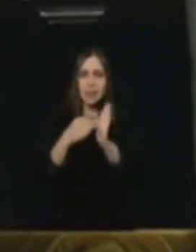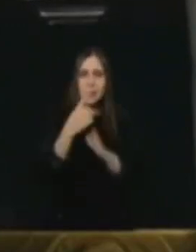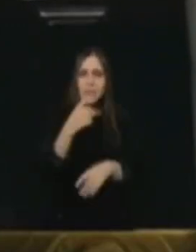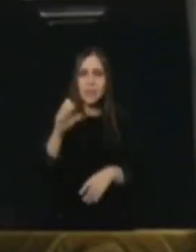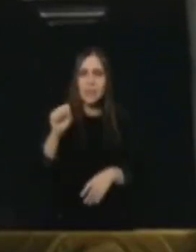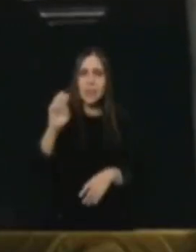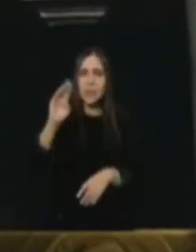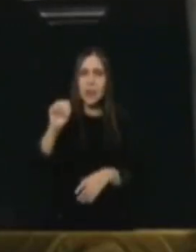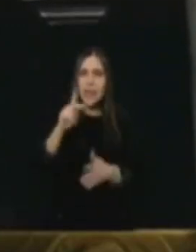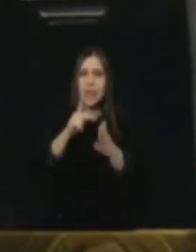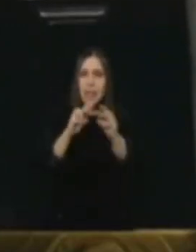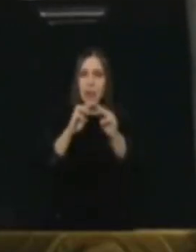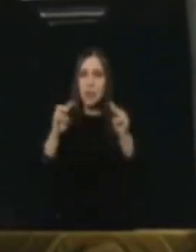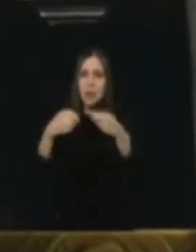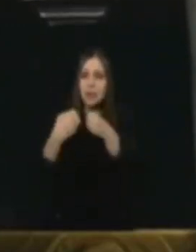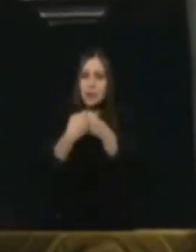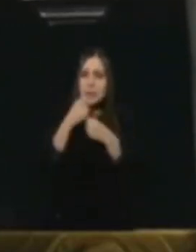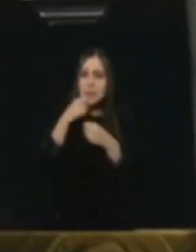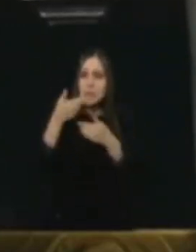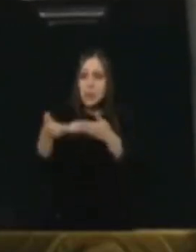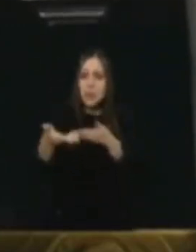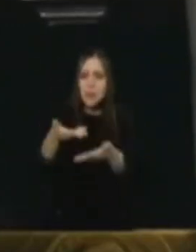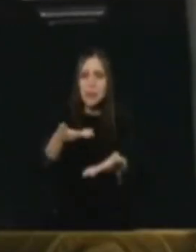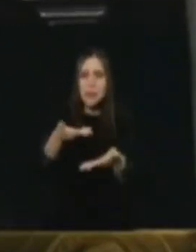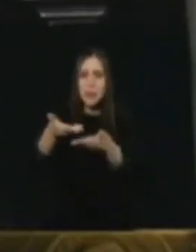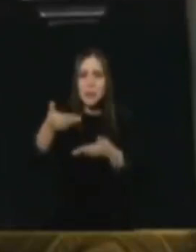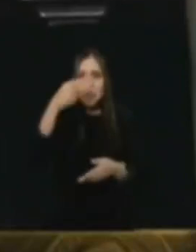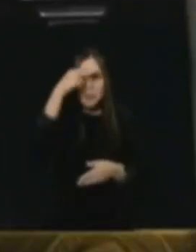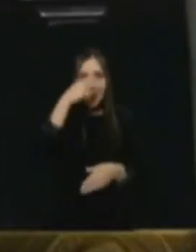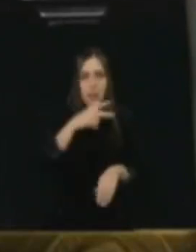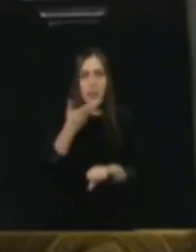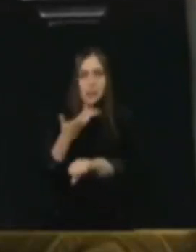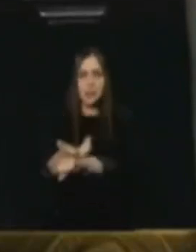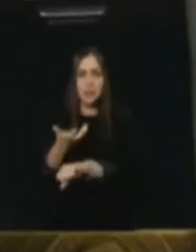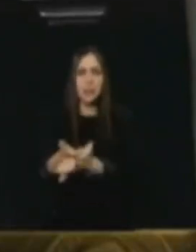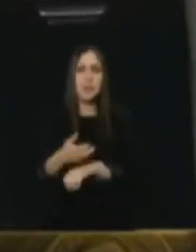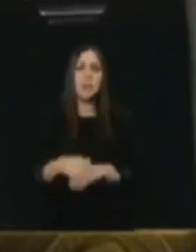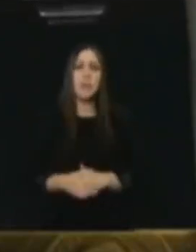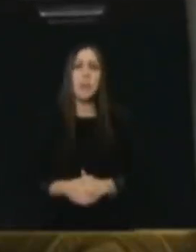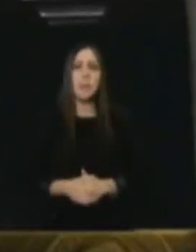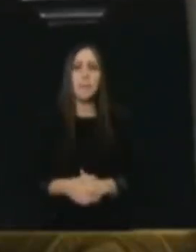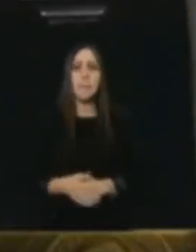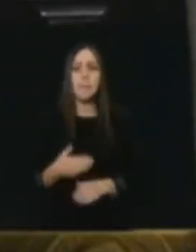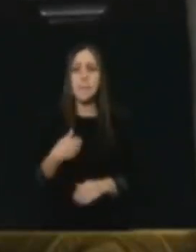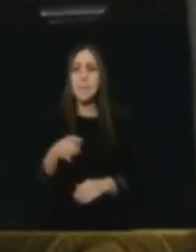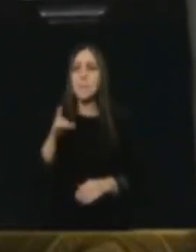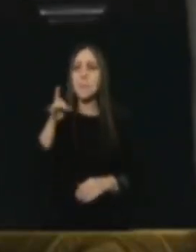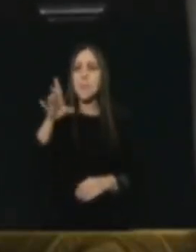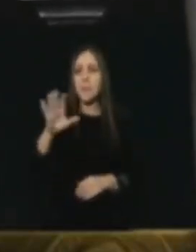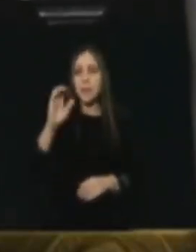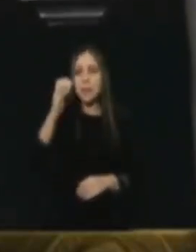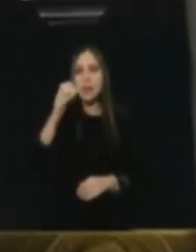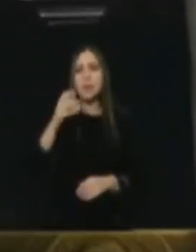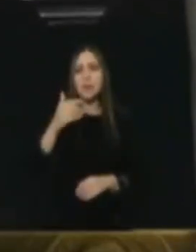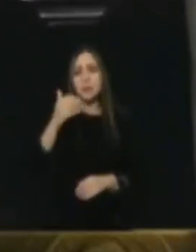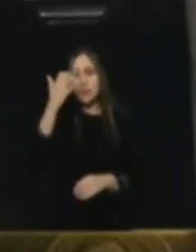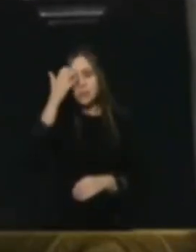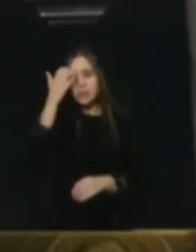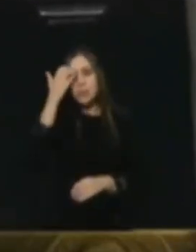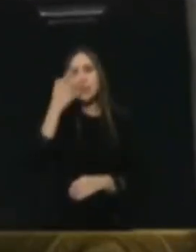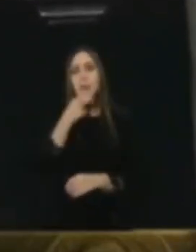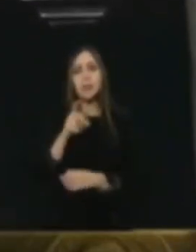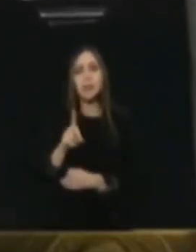3.169 kilómetros. Tuve el privilegio de tratar al doctor Ignacio Chávez,